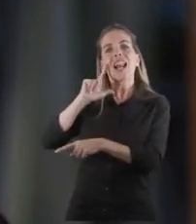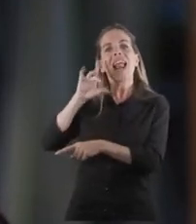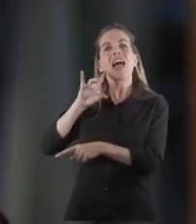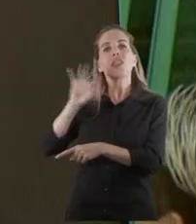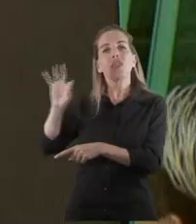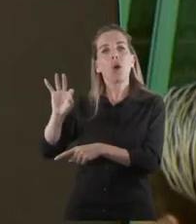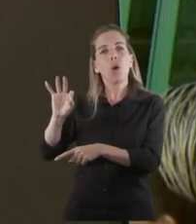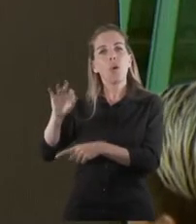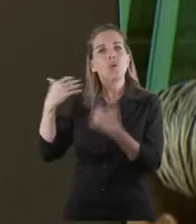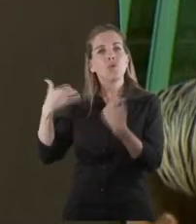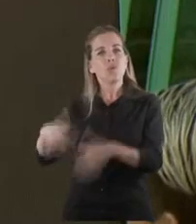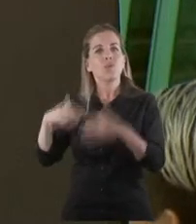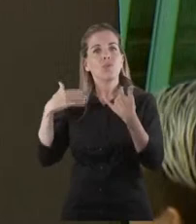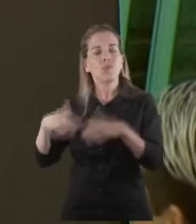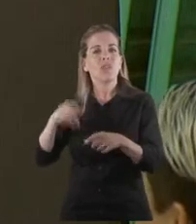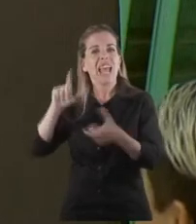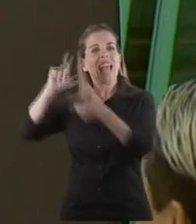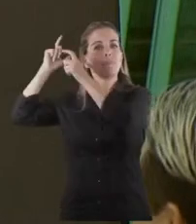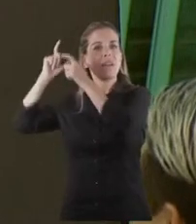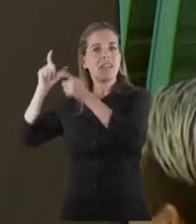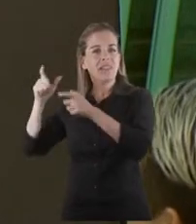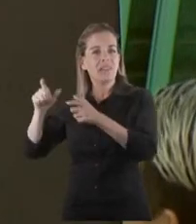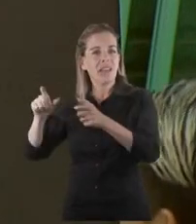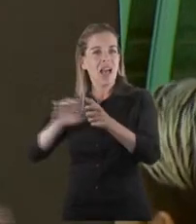¿cuántos Orlando quiero a lo largo y a lo ancho del país?